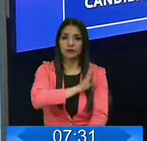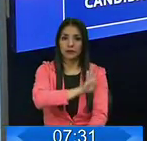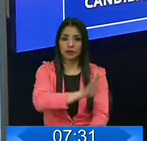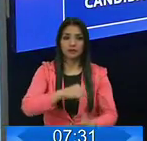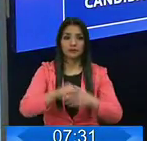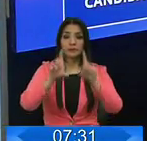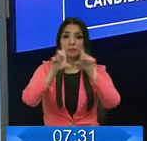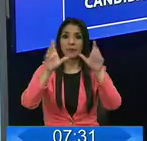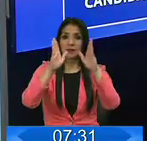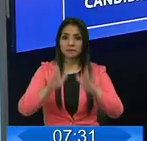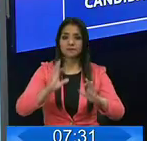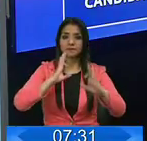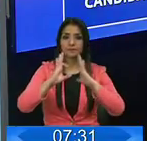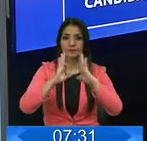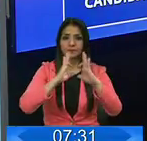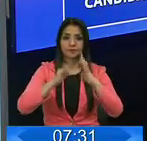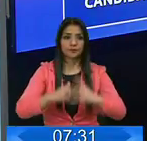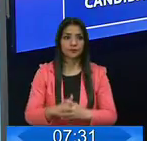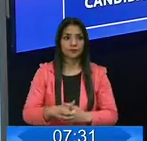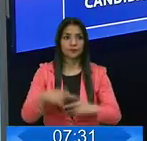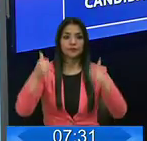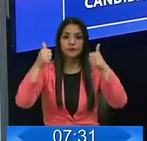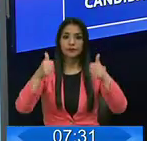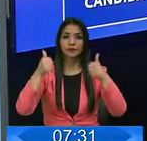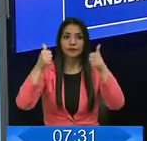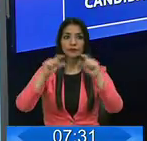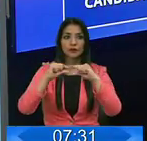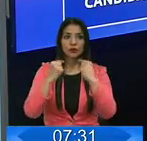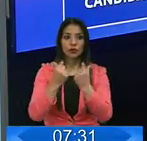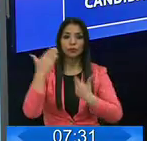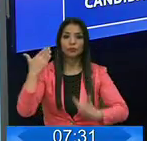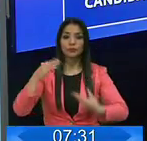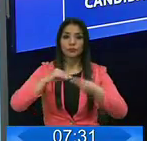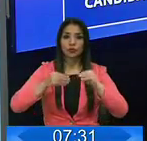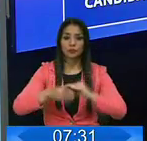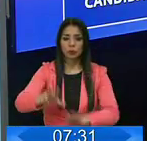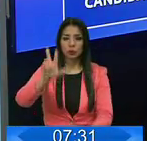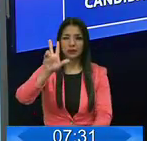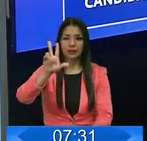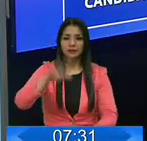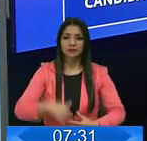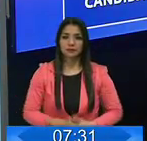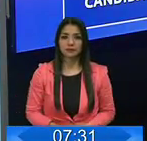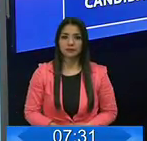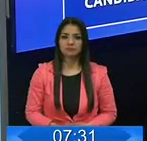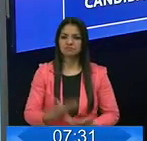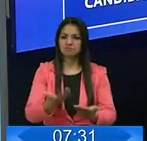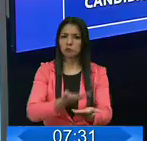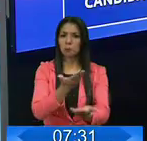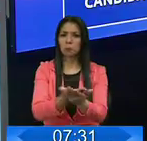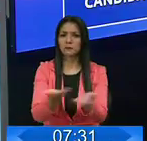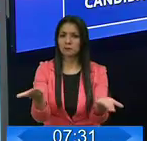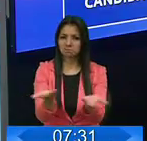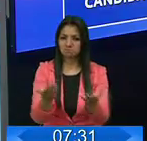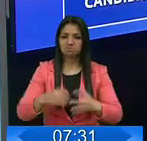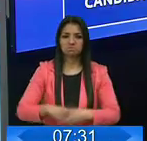en telecomunicaciones. Él es candidato por la lista 3 de Sociedad Patriótica. ¿Qué propone? Tramitar la exoneración de